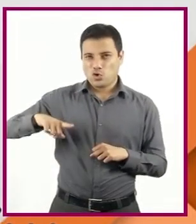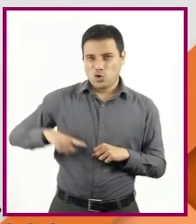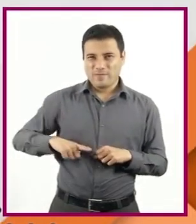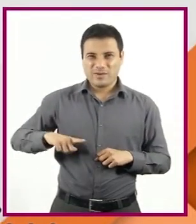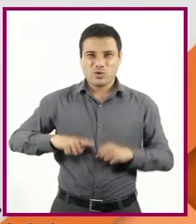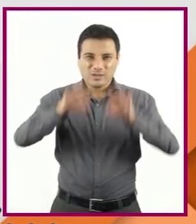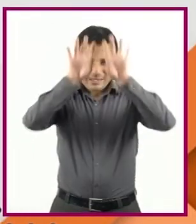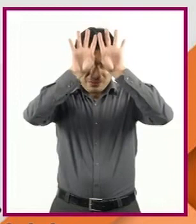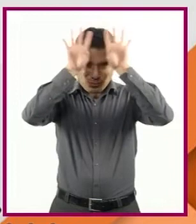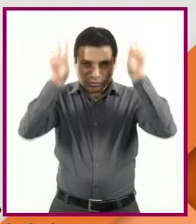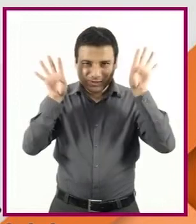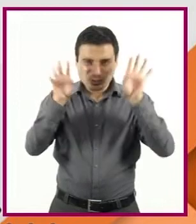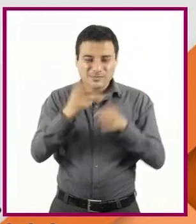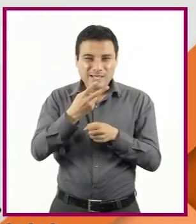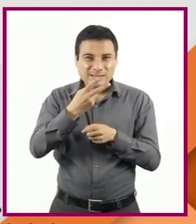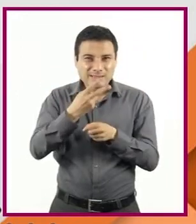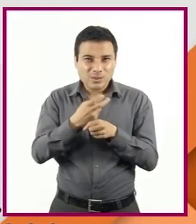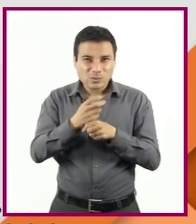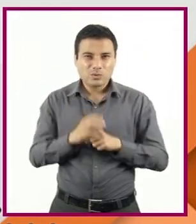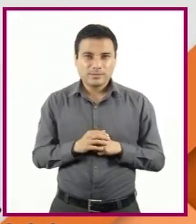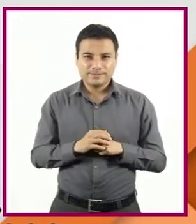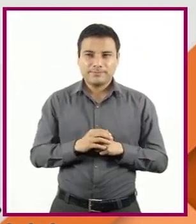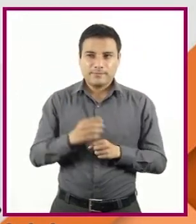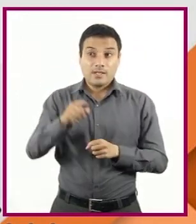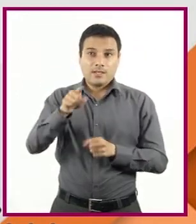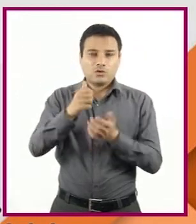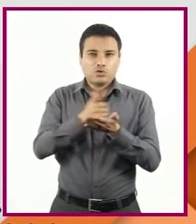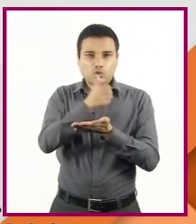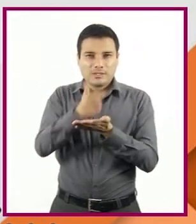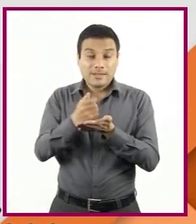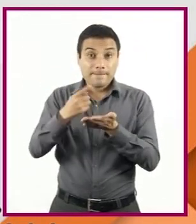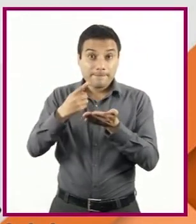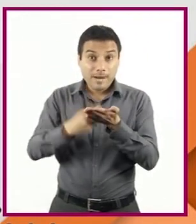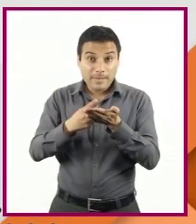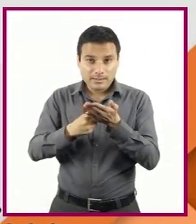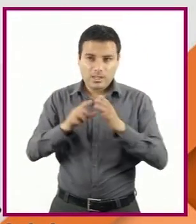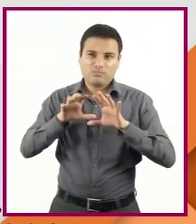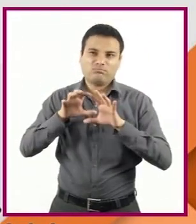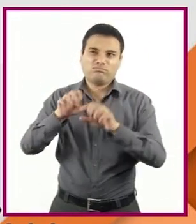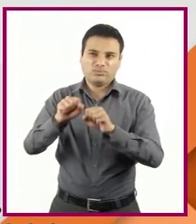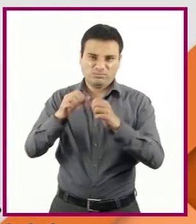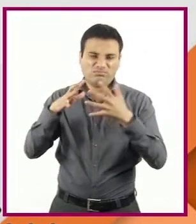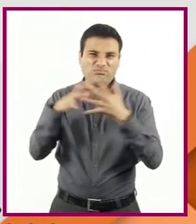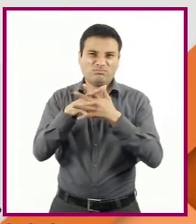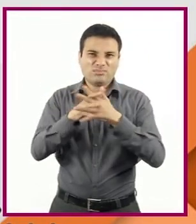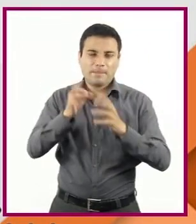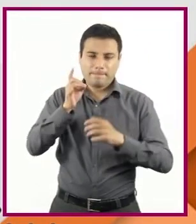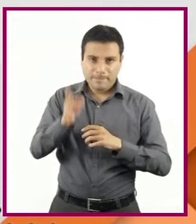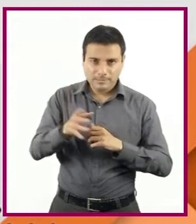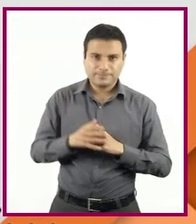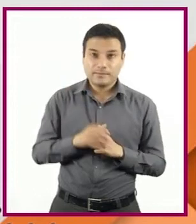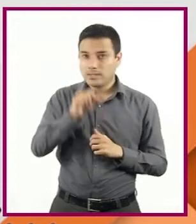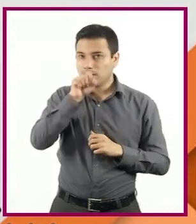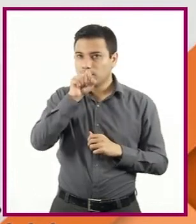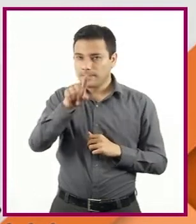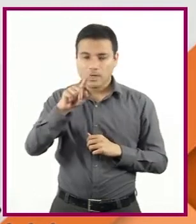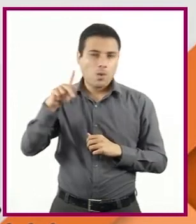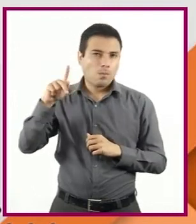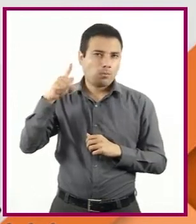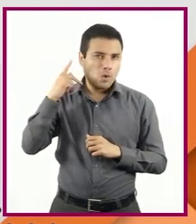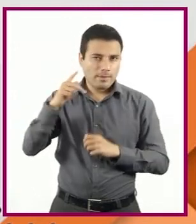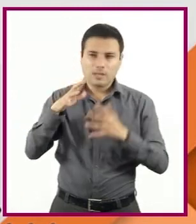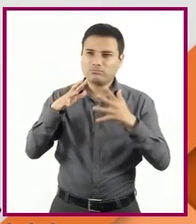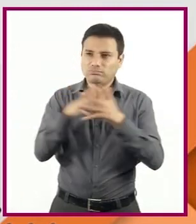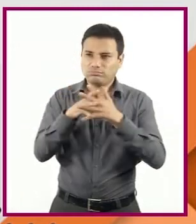II, conquistaron la localidad de Papantla y otros pueblos totonacas de la Sierra Norte de Puebla, con lo que